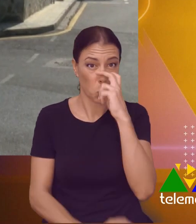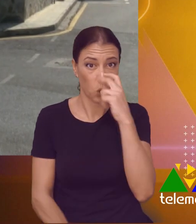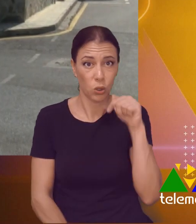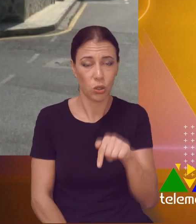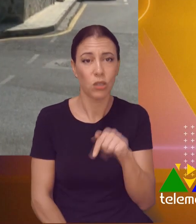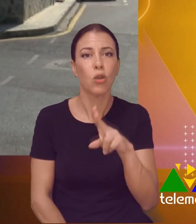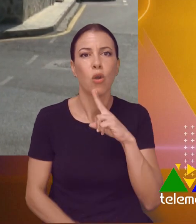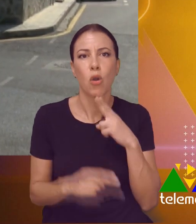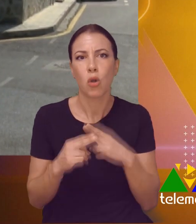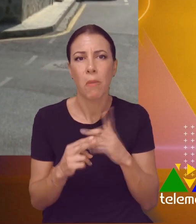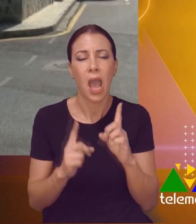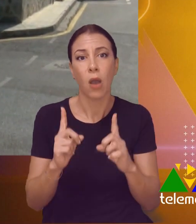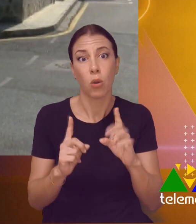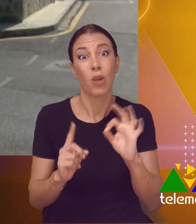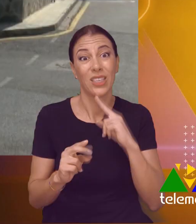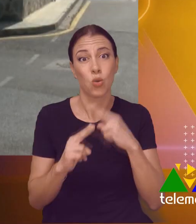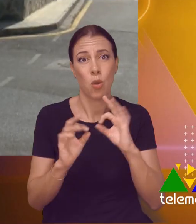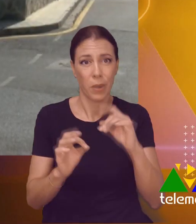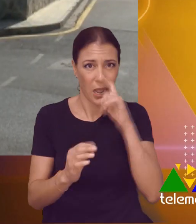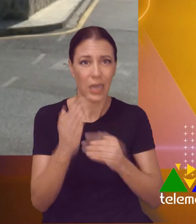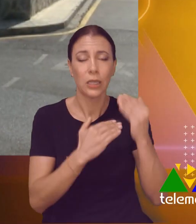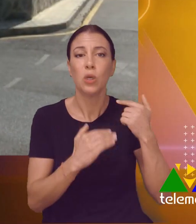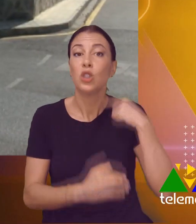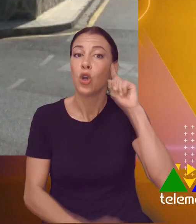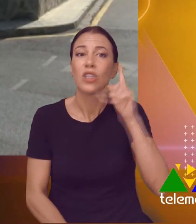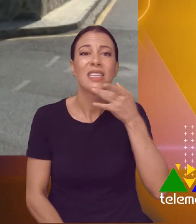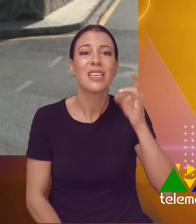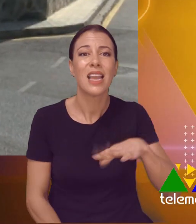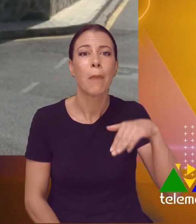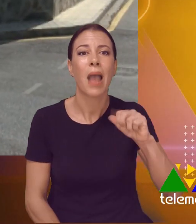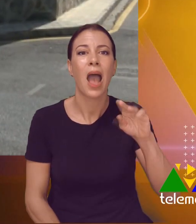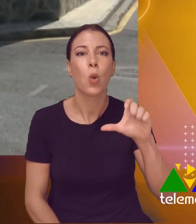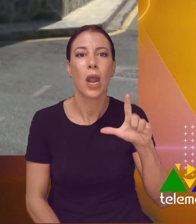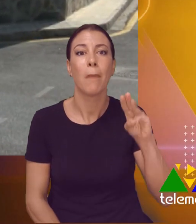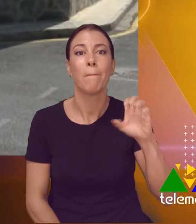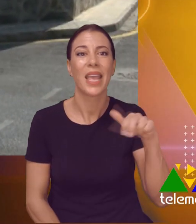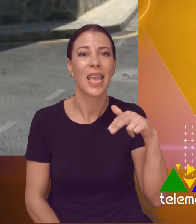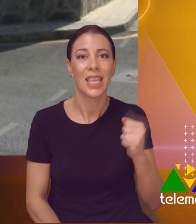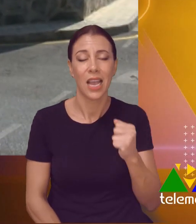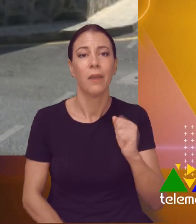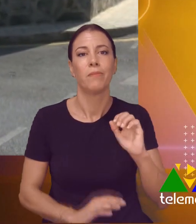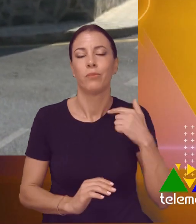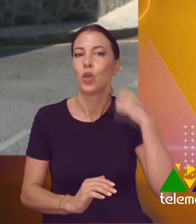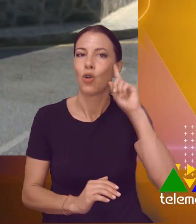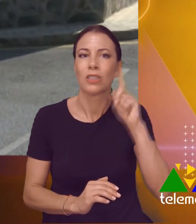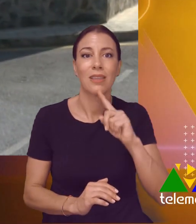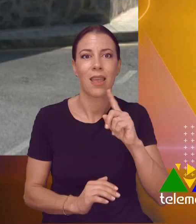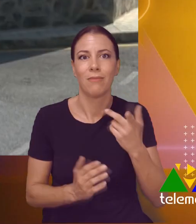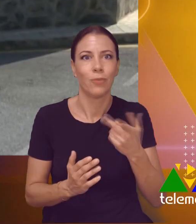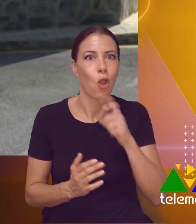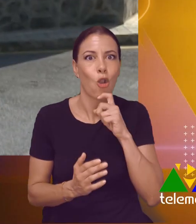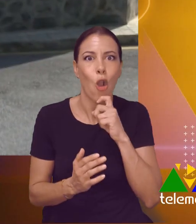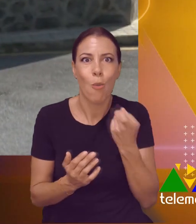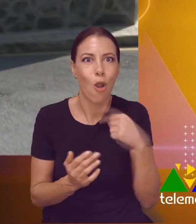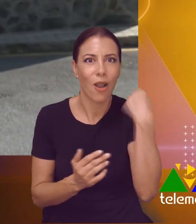antiguo, no sabemos quién fue el Manuel Peña, pero sí no le ponemos cara, pero sí le ponemos nombre, ¿no? Claro, siempre hay que tener en cuenta que la parte más baja de